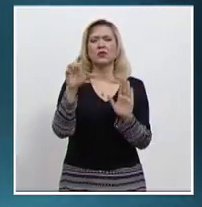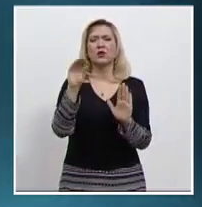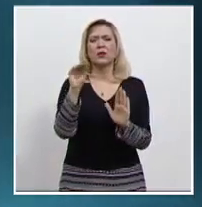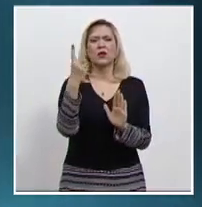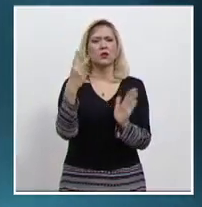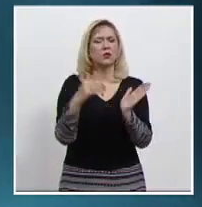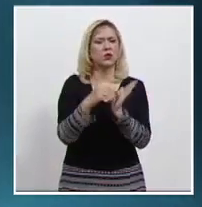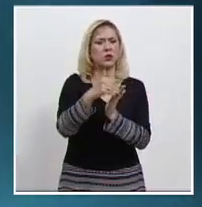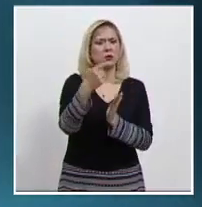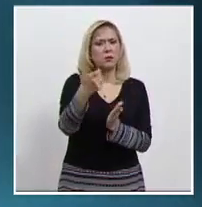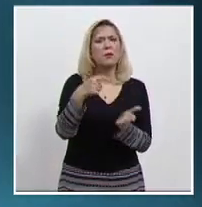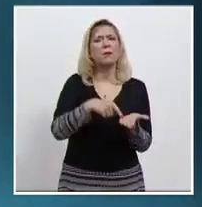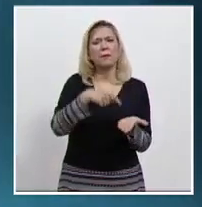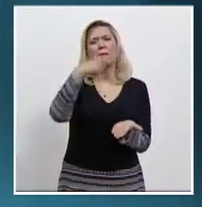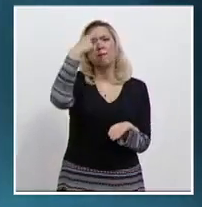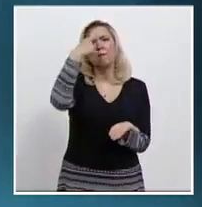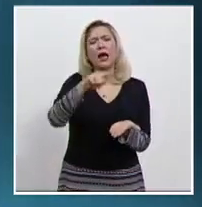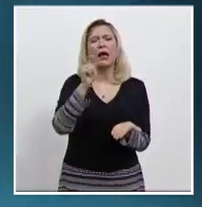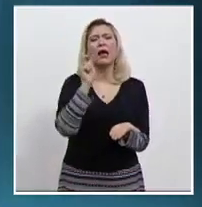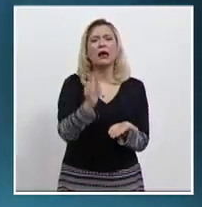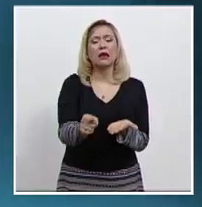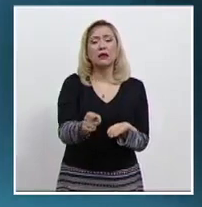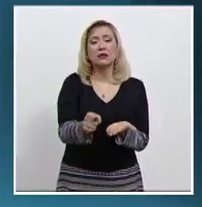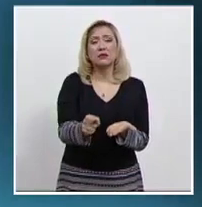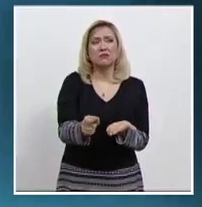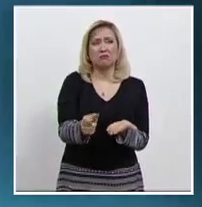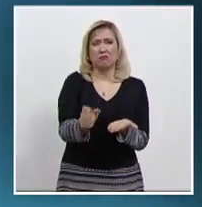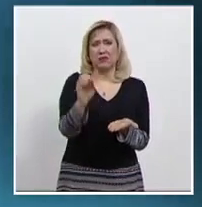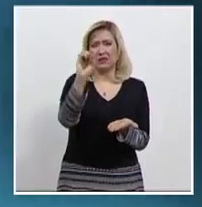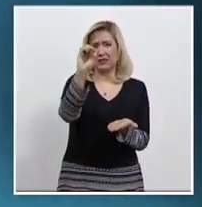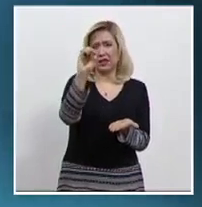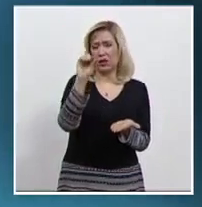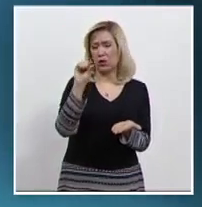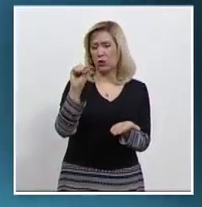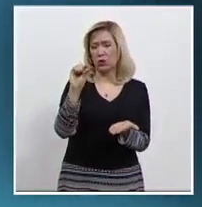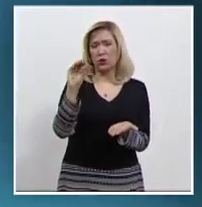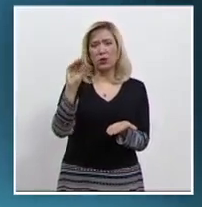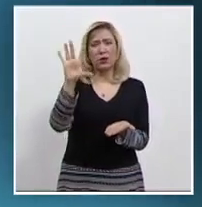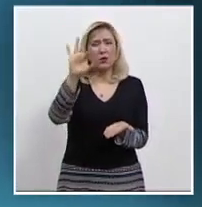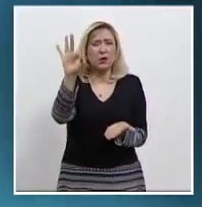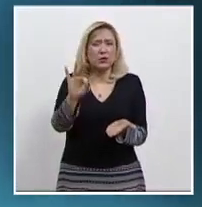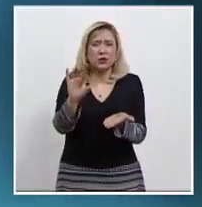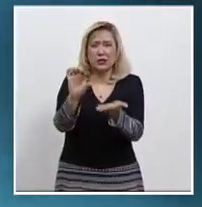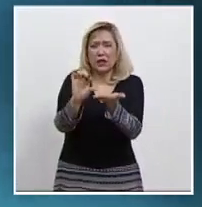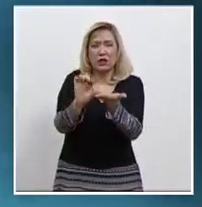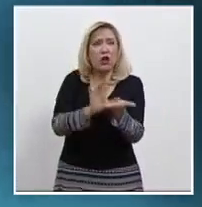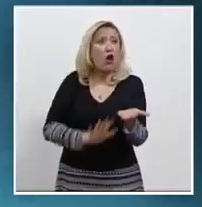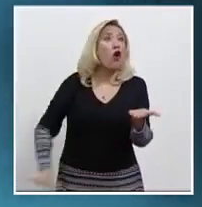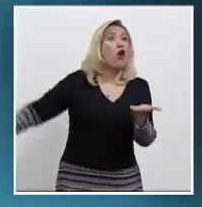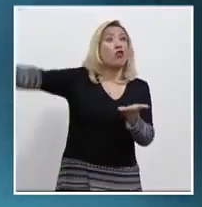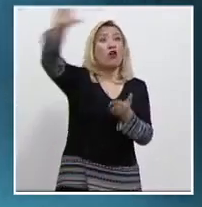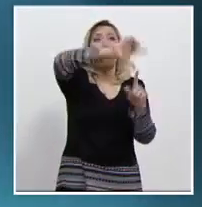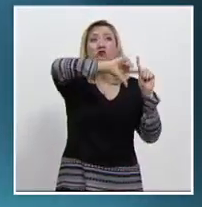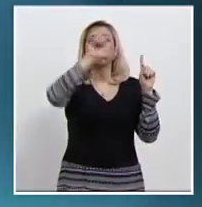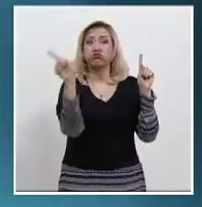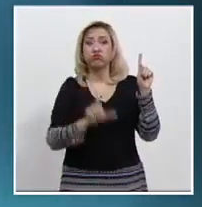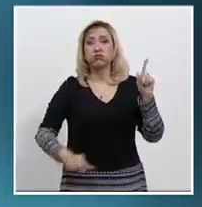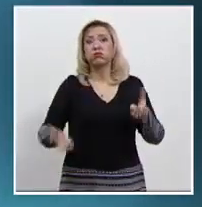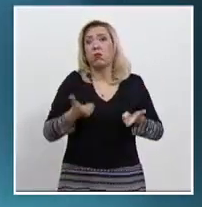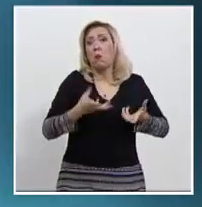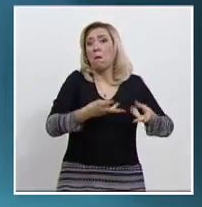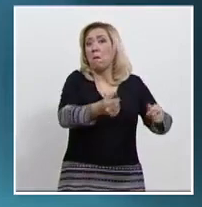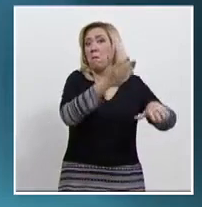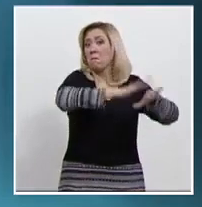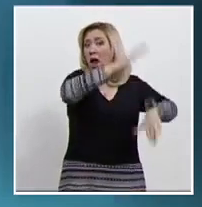84.792 millones de pesos representa apenas el 0.95% de todo el gasto federal.